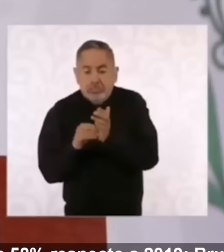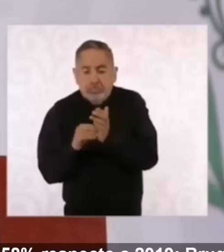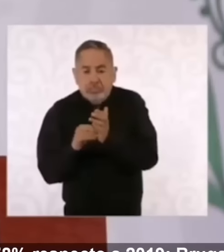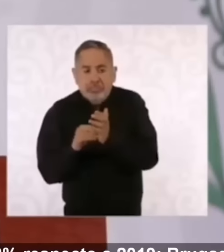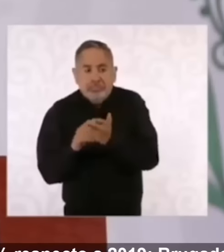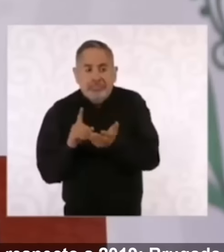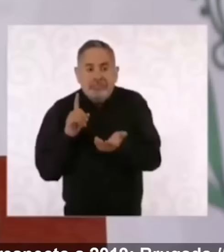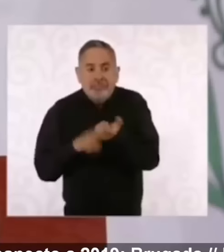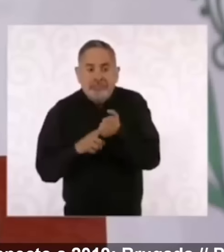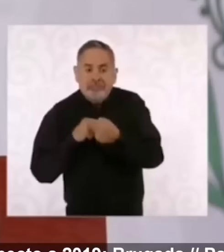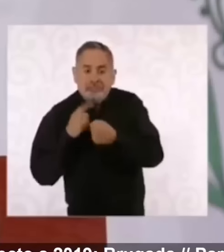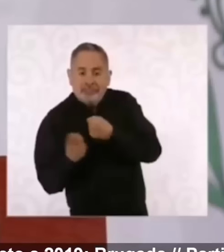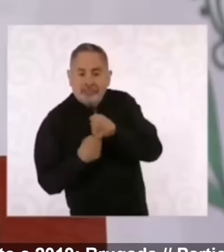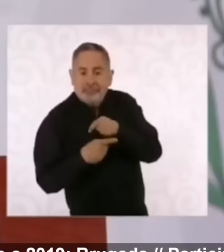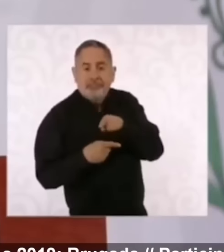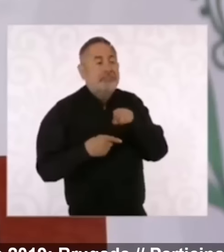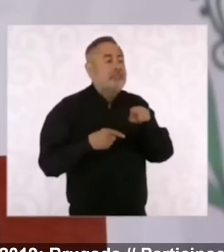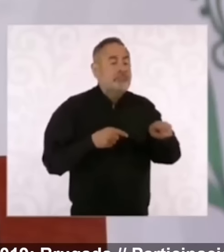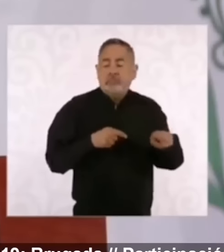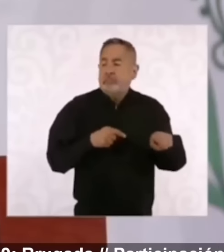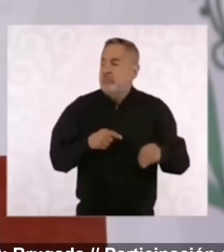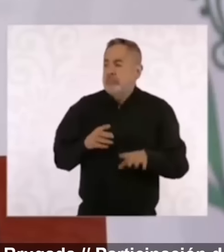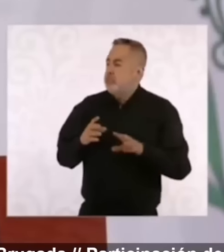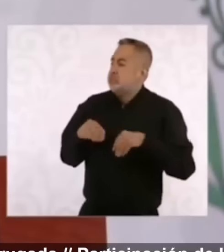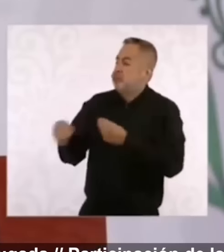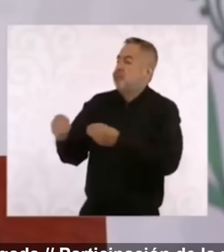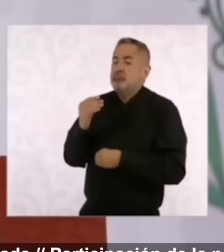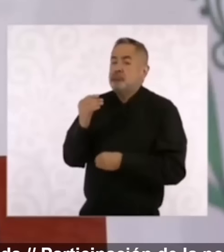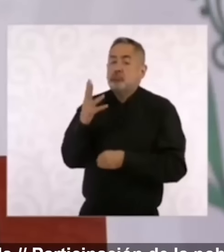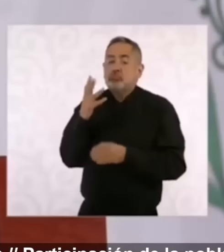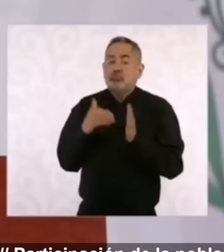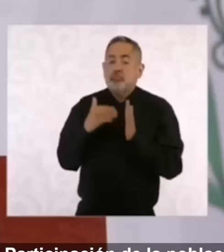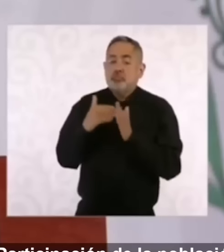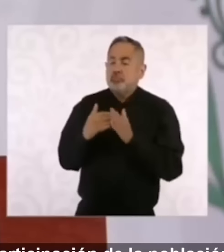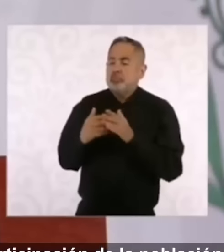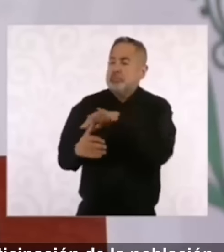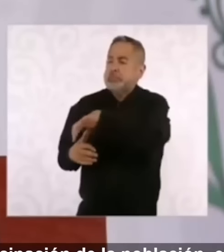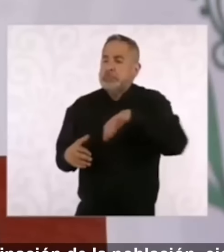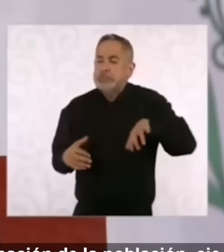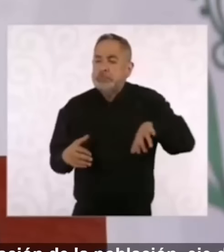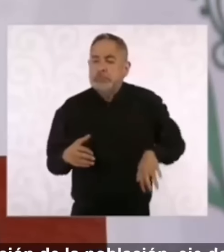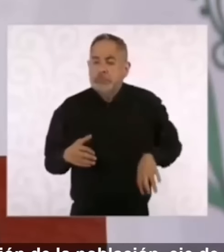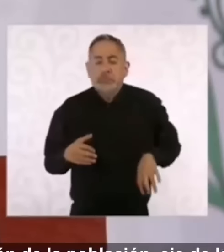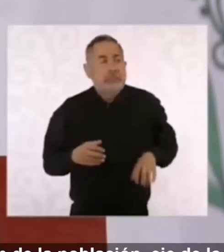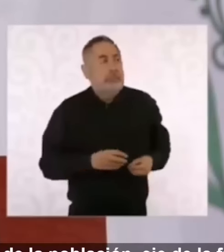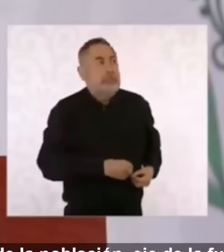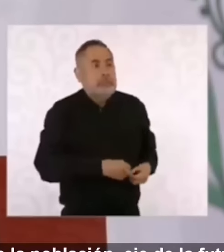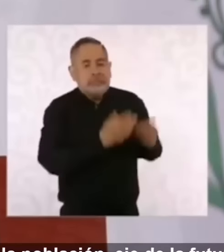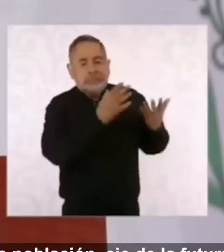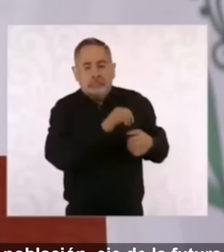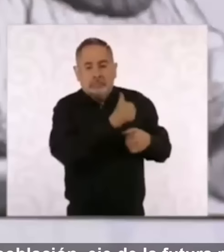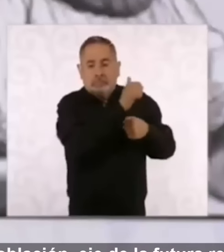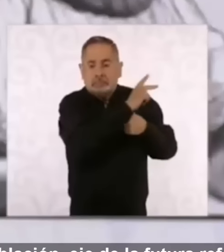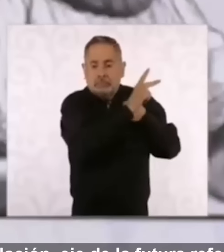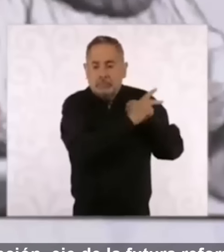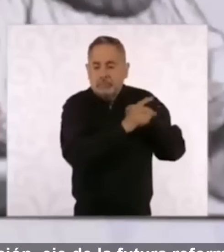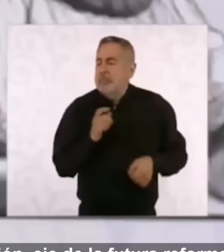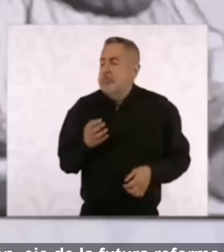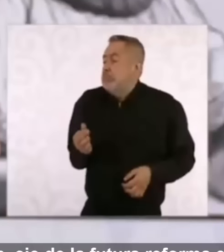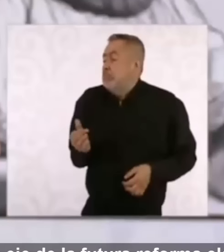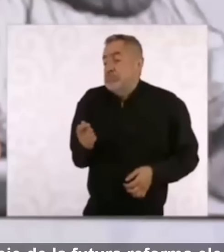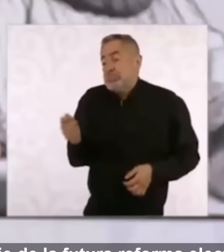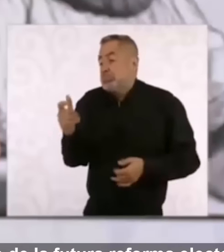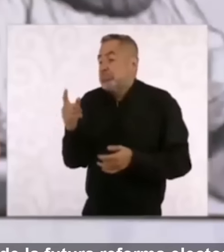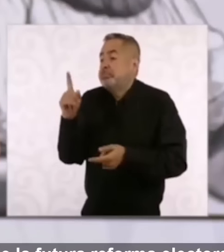casino reporta que ganó 50 millones de pesos. Entonces todo el restante lo manda al extranjero y después lo regresa a través de